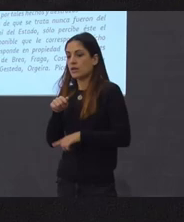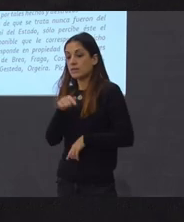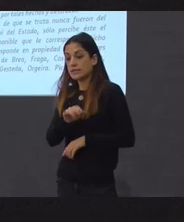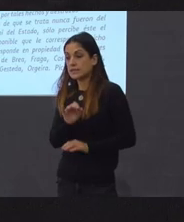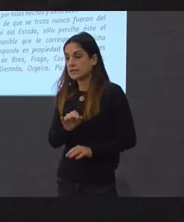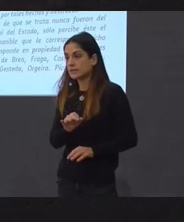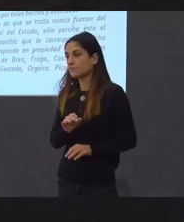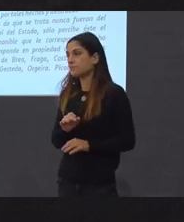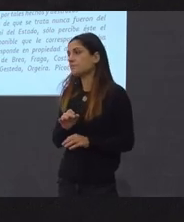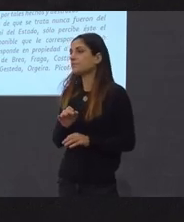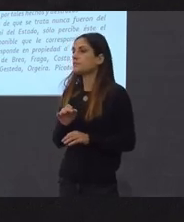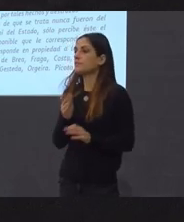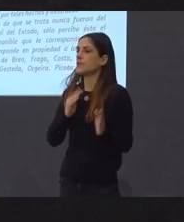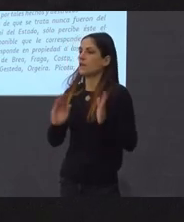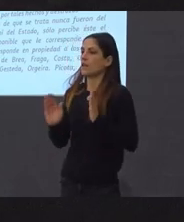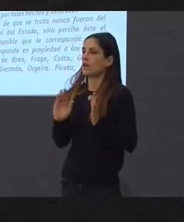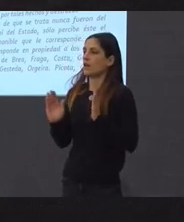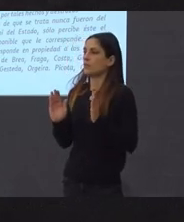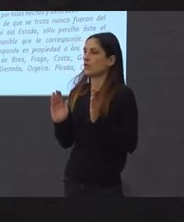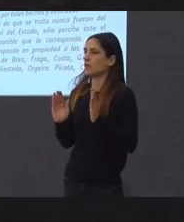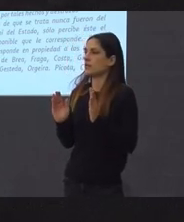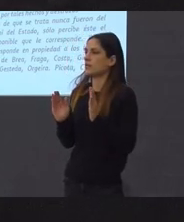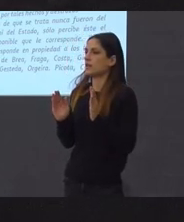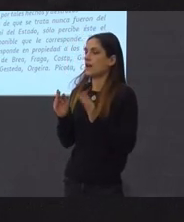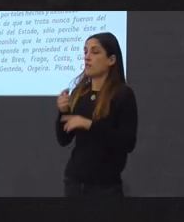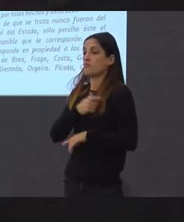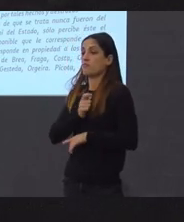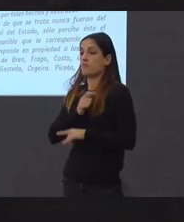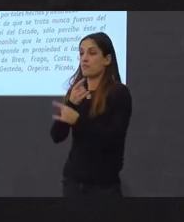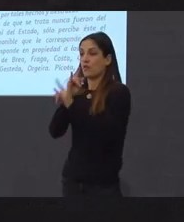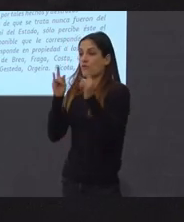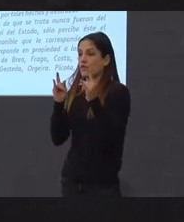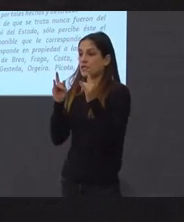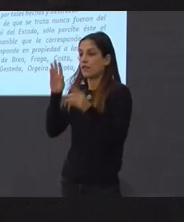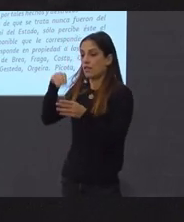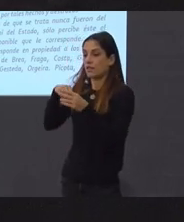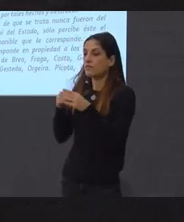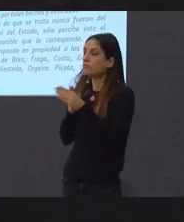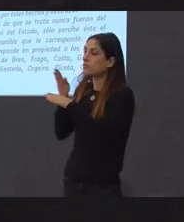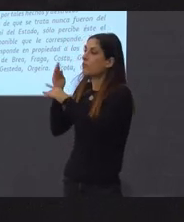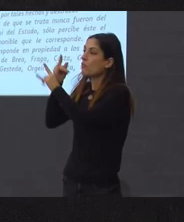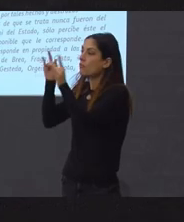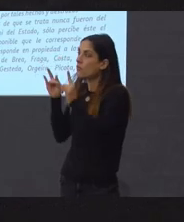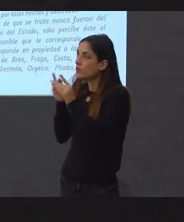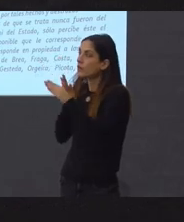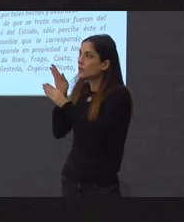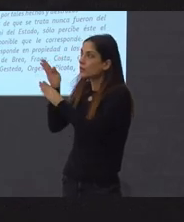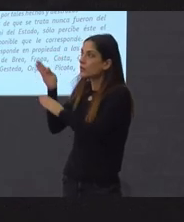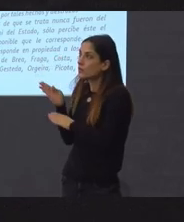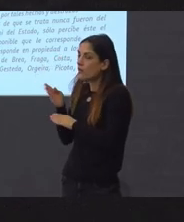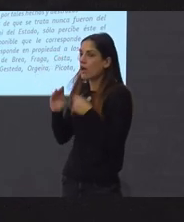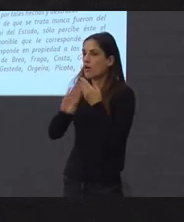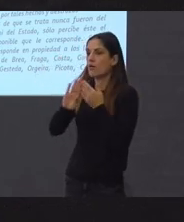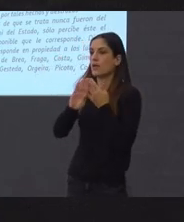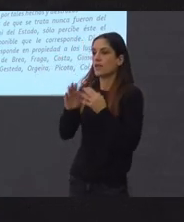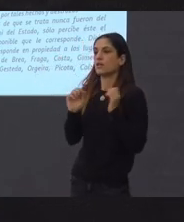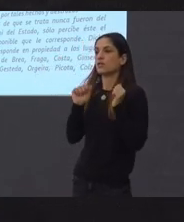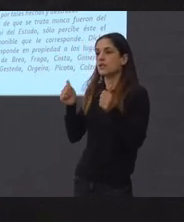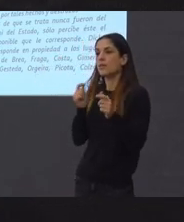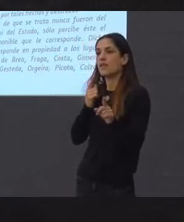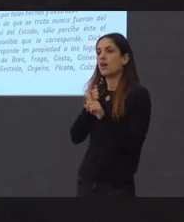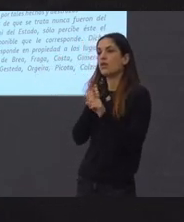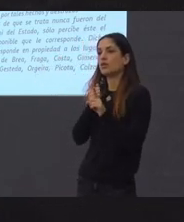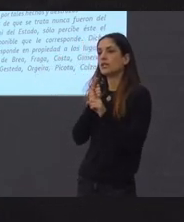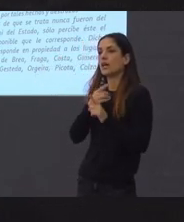Efectivamente, en un momento no que os forestais entran no monte, os veciños van a pasar desta protesta de carácter pacífico que